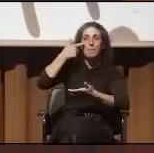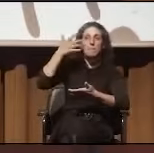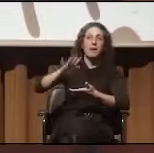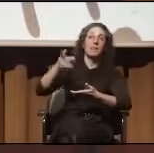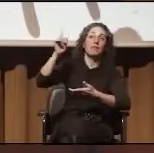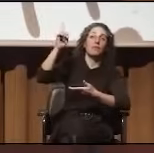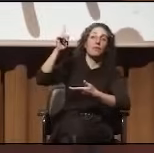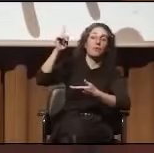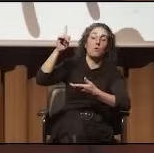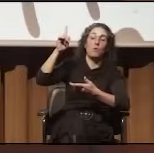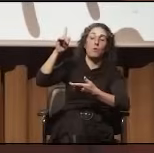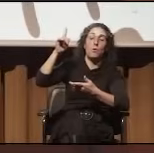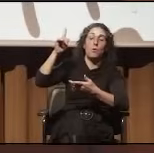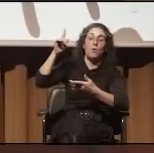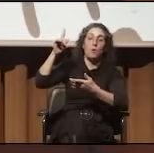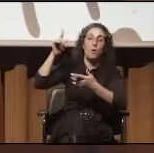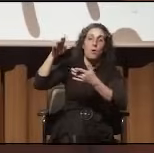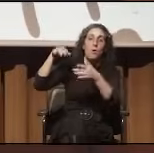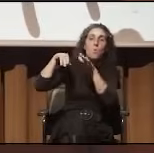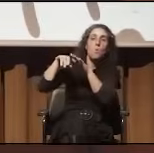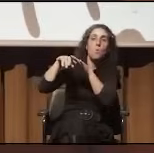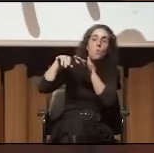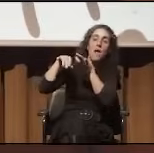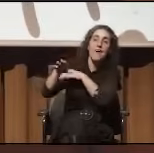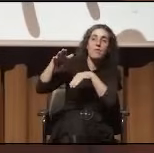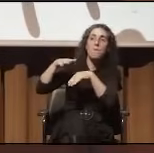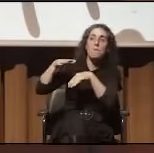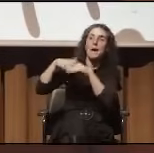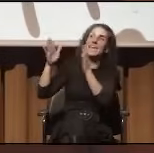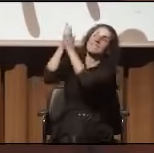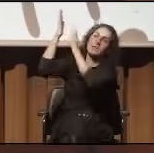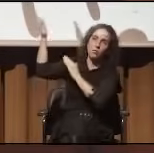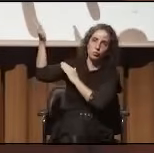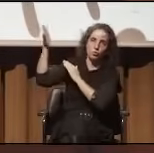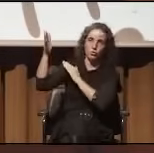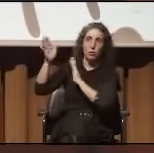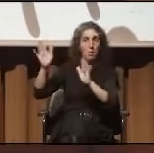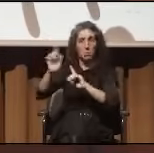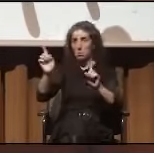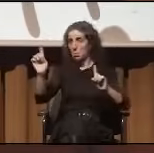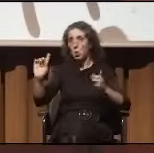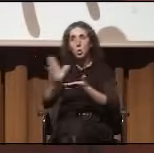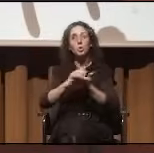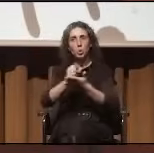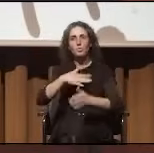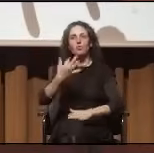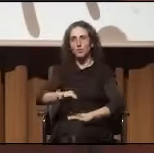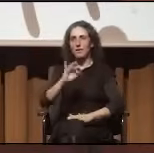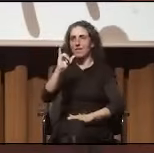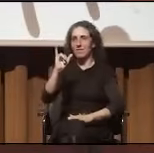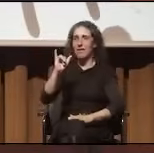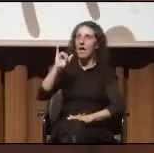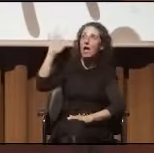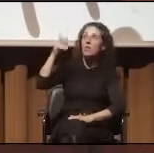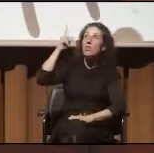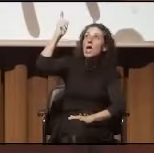San Juan de la Cruz, Santa Teresa, Jesús. No. Todos nosotros tenemos esa posibilidad en cualquier momento. El reino de los cielos no es un